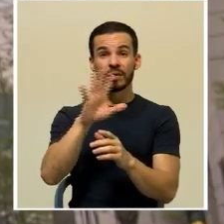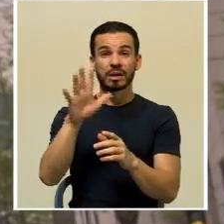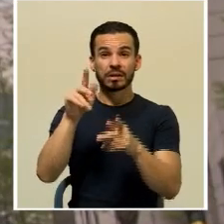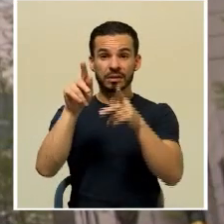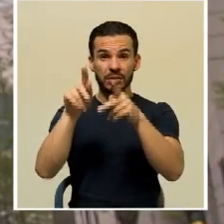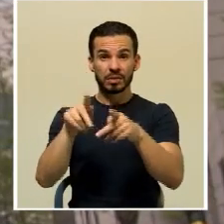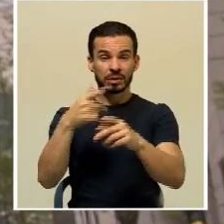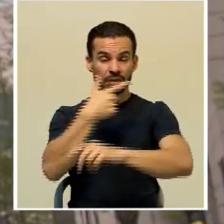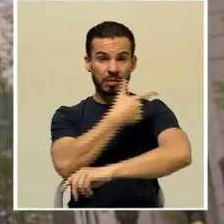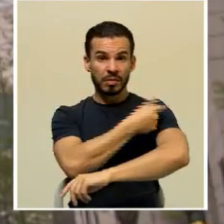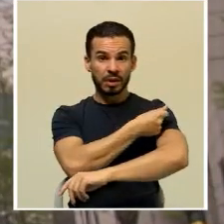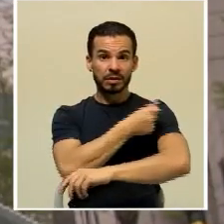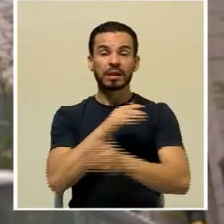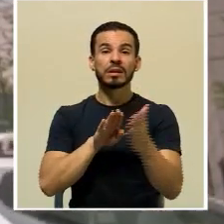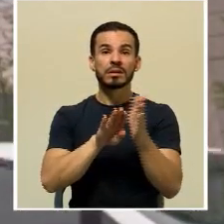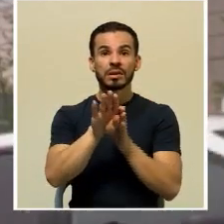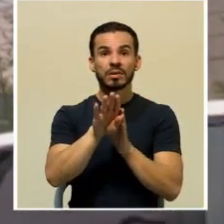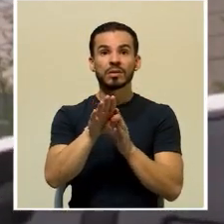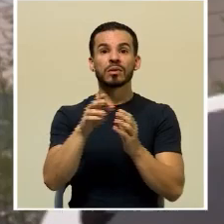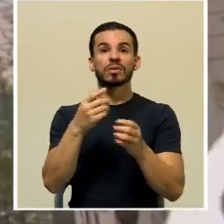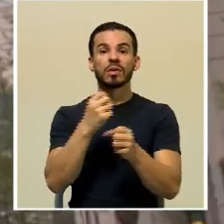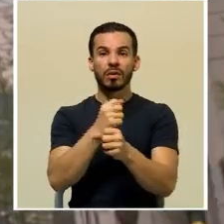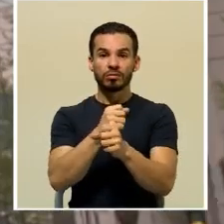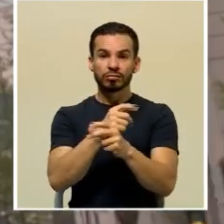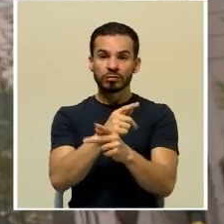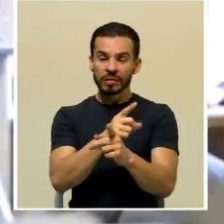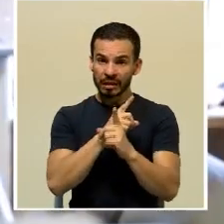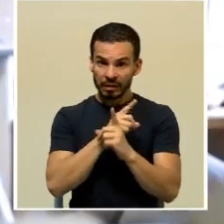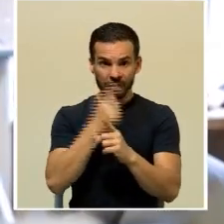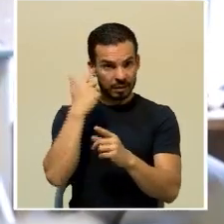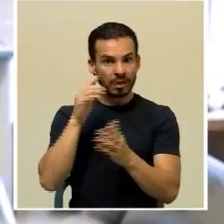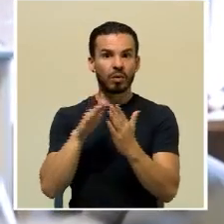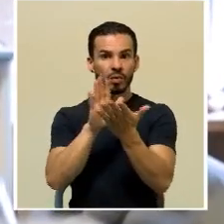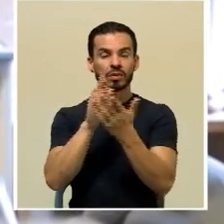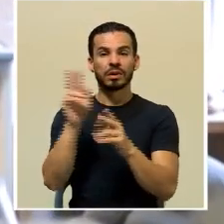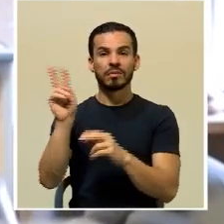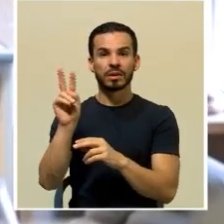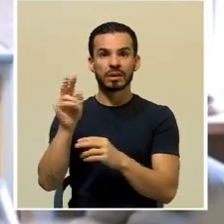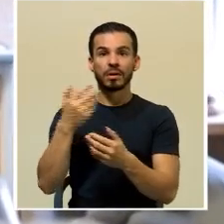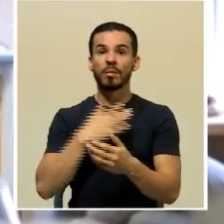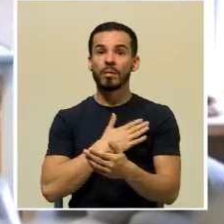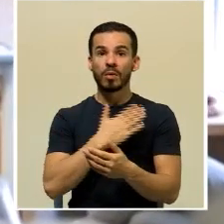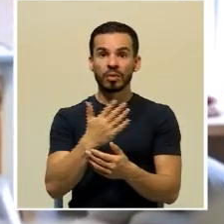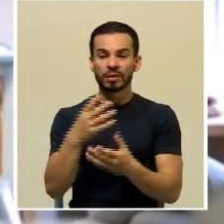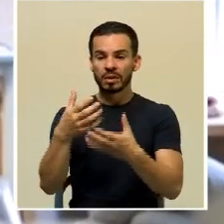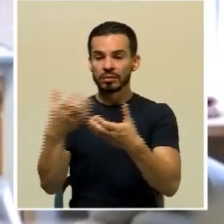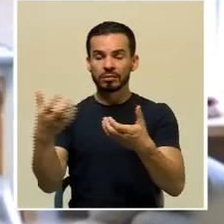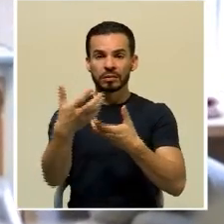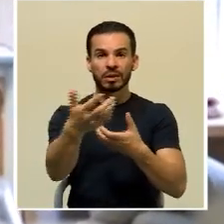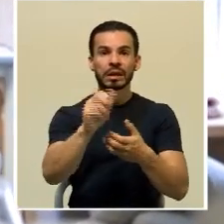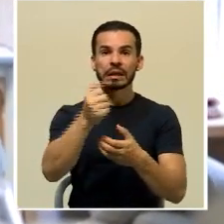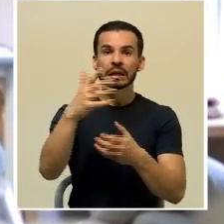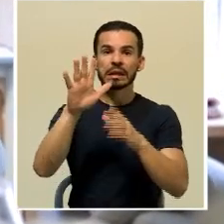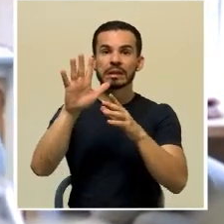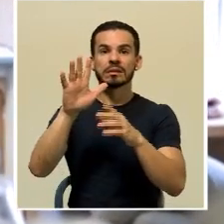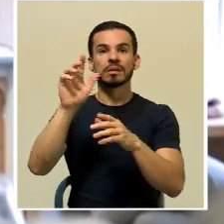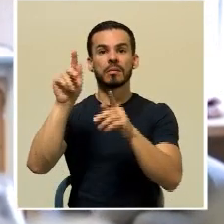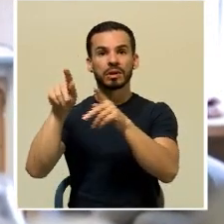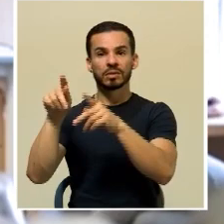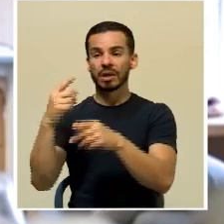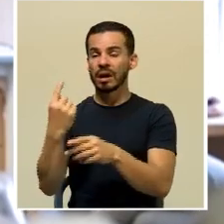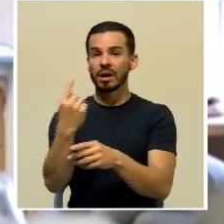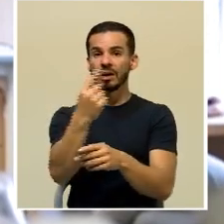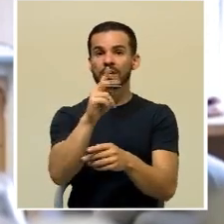45 personas vacunadas desarrollaron anticuerpos del virus. Los voluntarios fueron divididos en grupos de 15. Cada uno recibió dosis